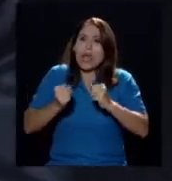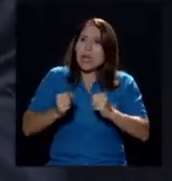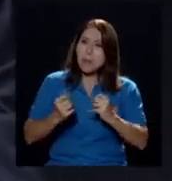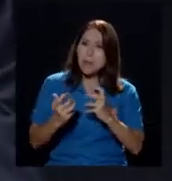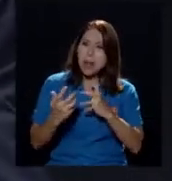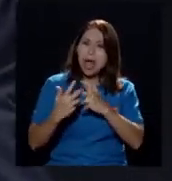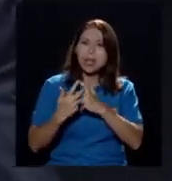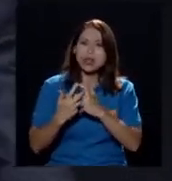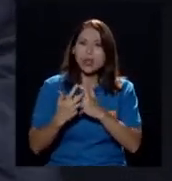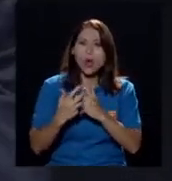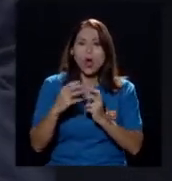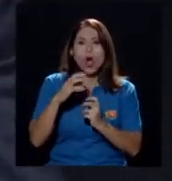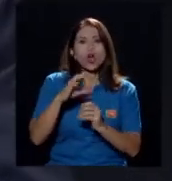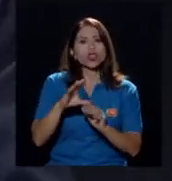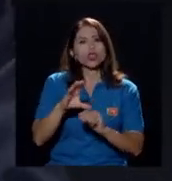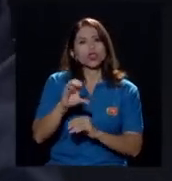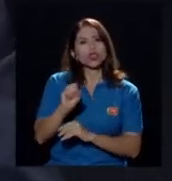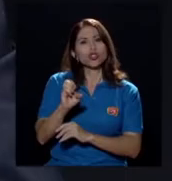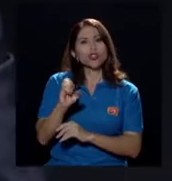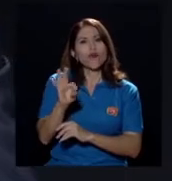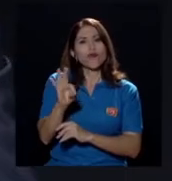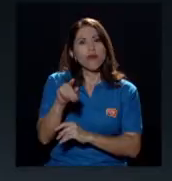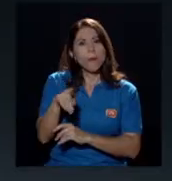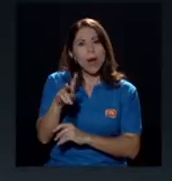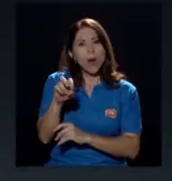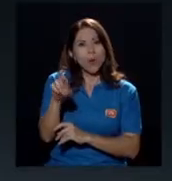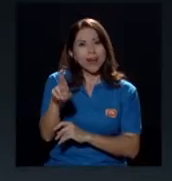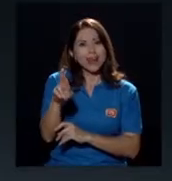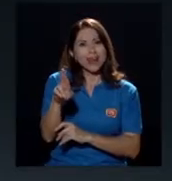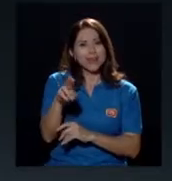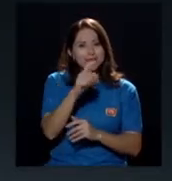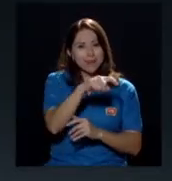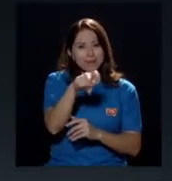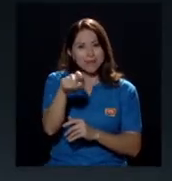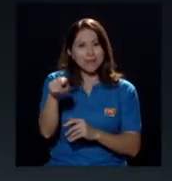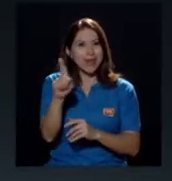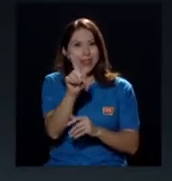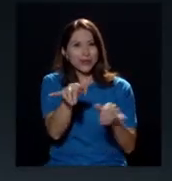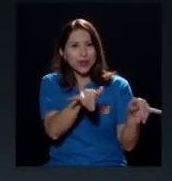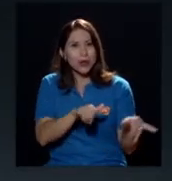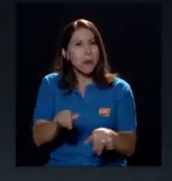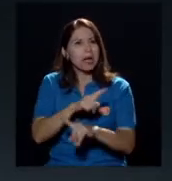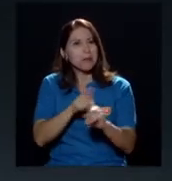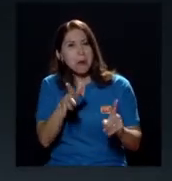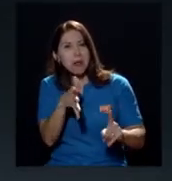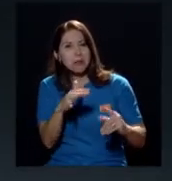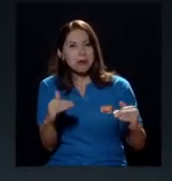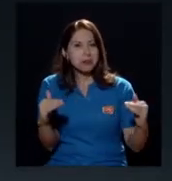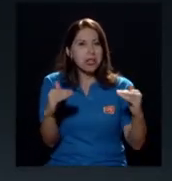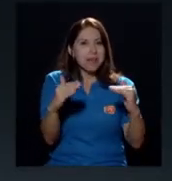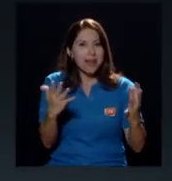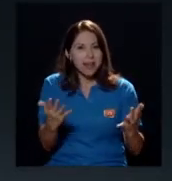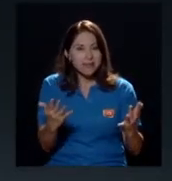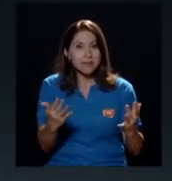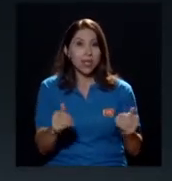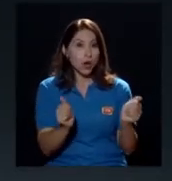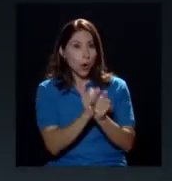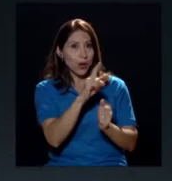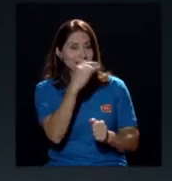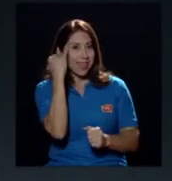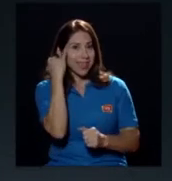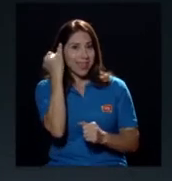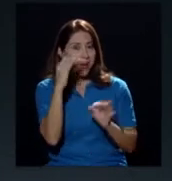no todas son iguales pero más o menos equivalen con esa idea que la considero muy importante